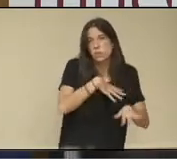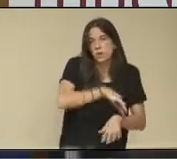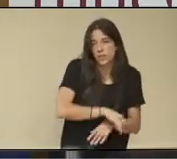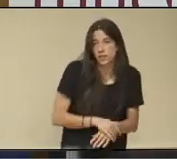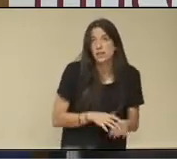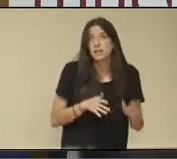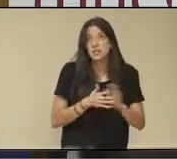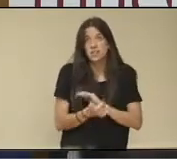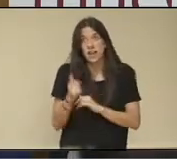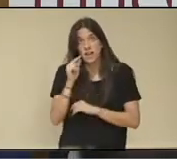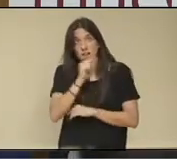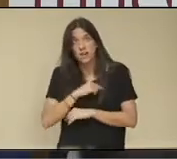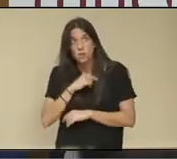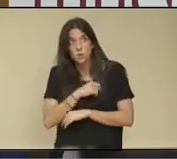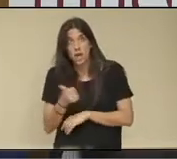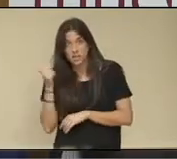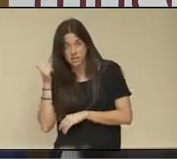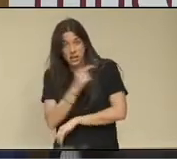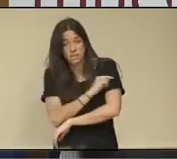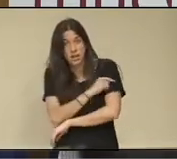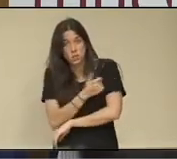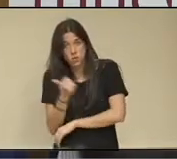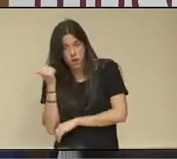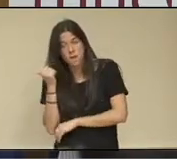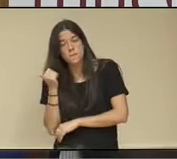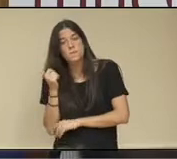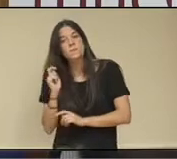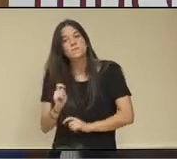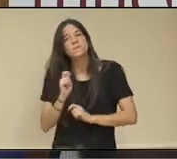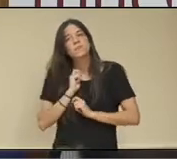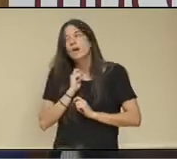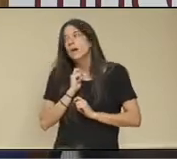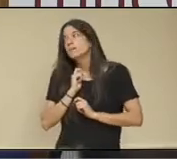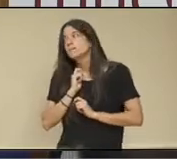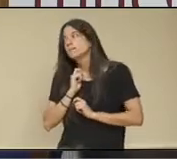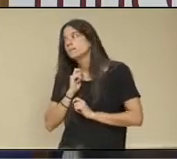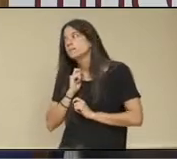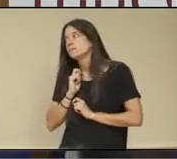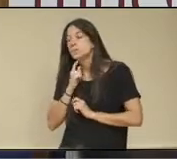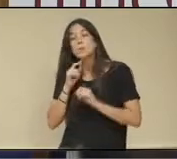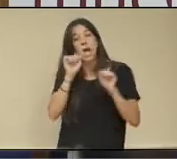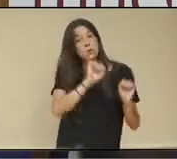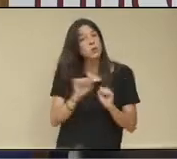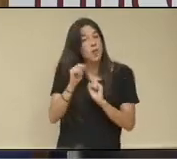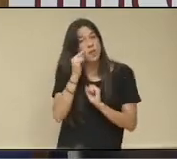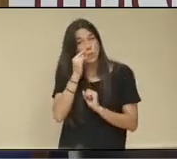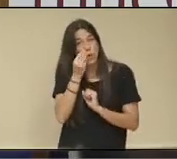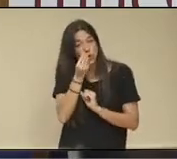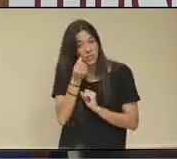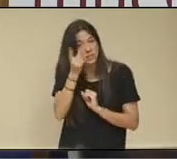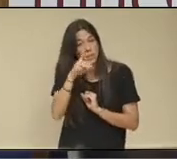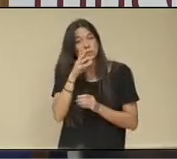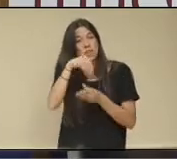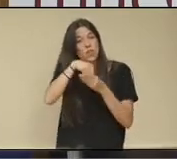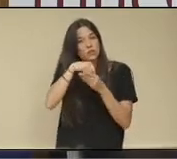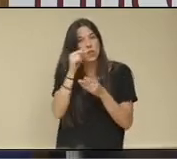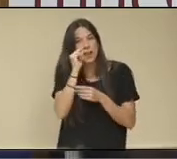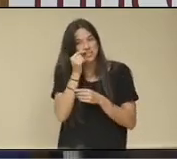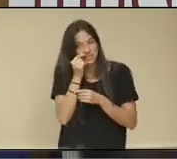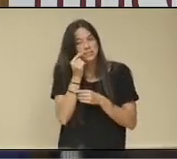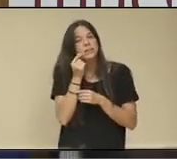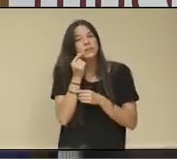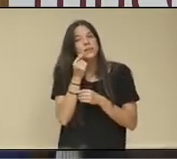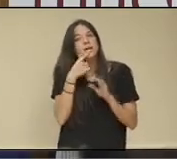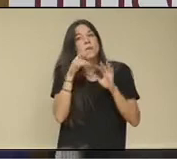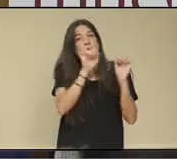vacuna, porque induce una inmunidad en mucosas, ya que es intranasal, protege frente